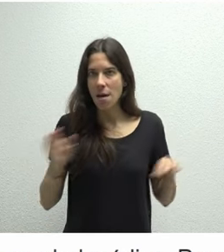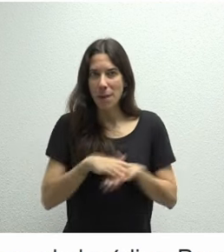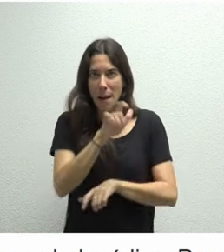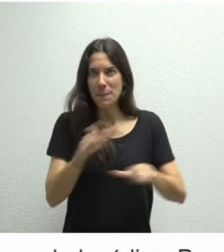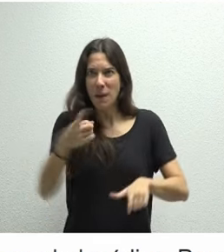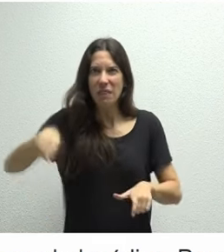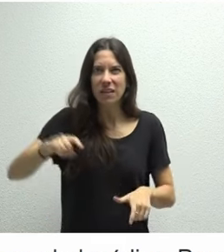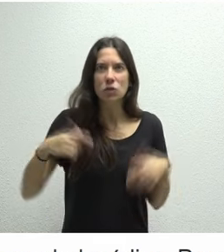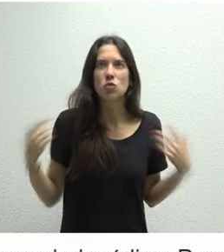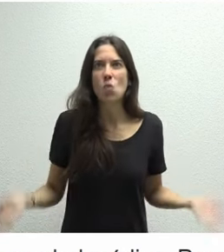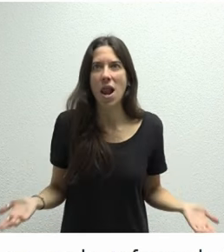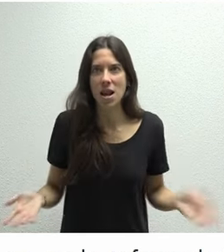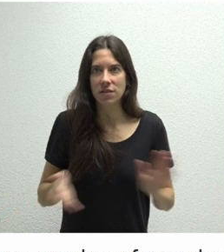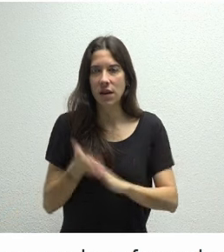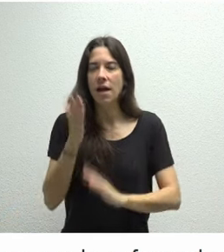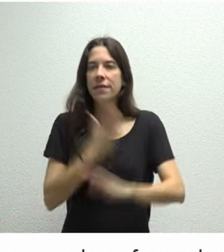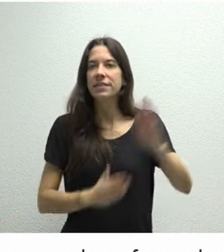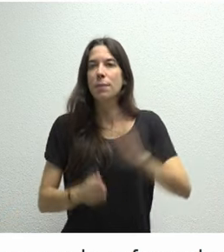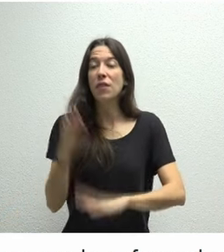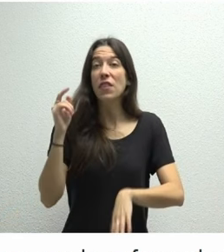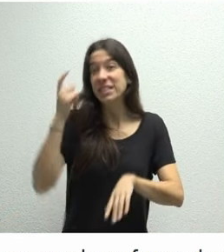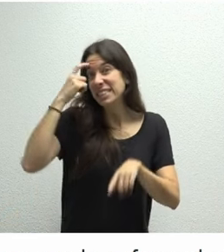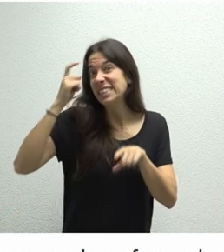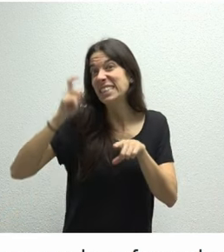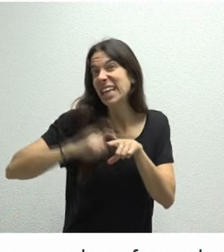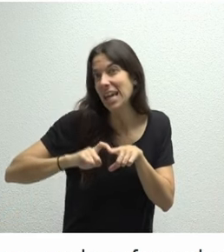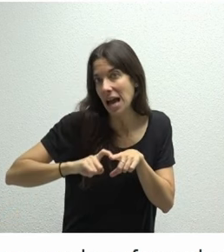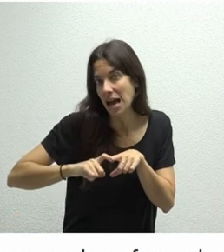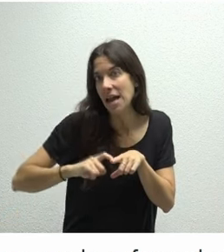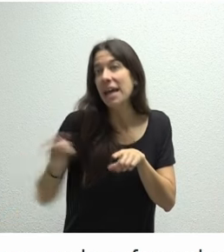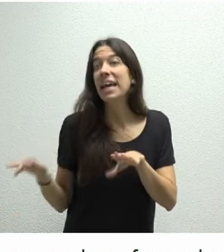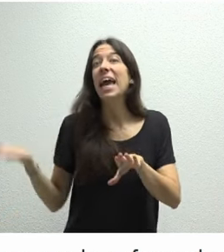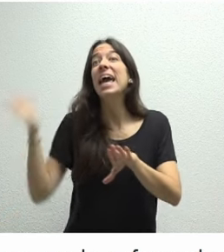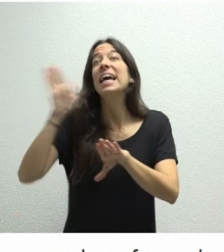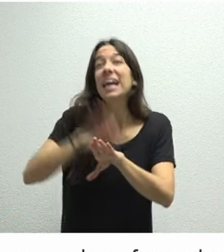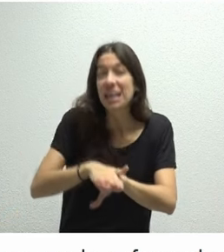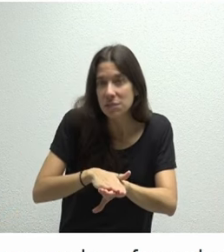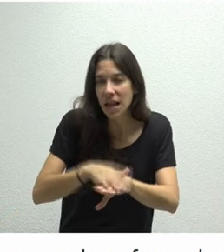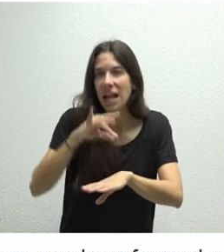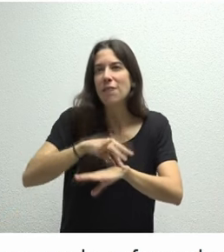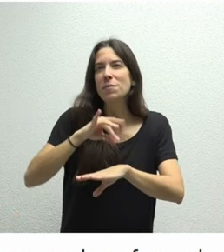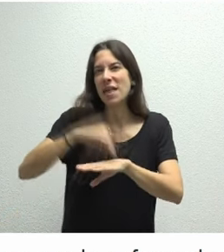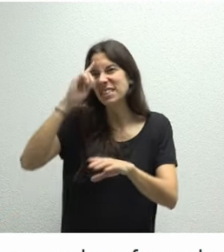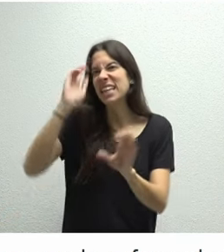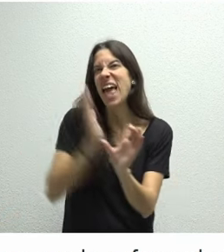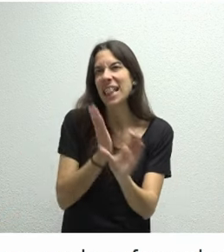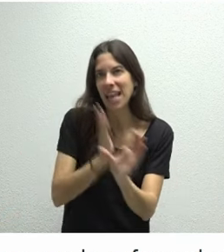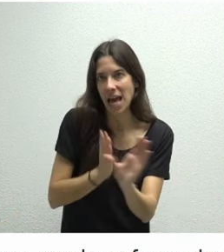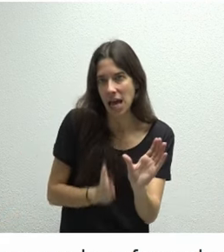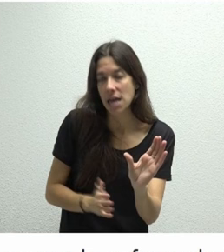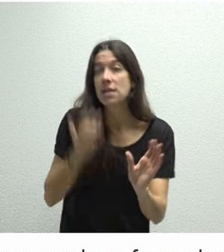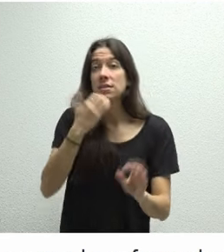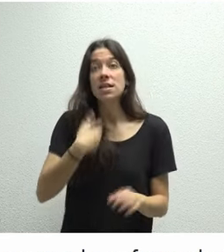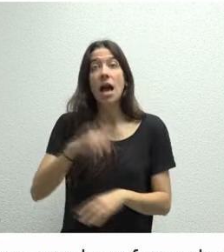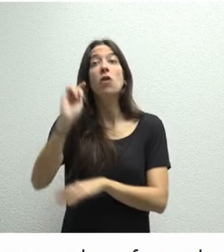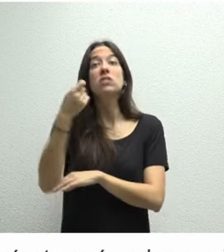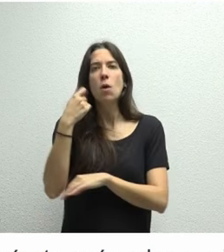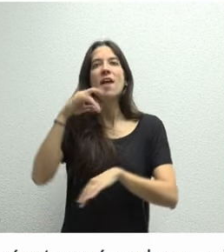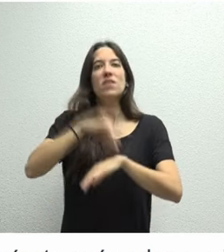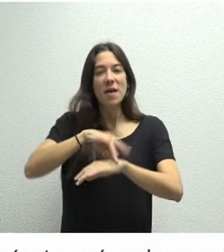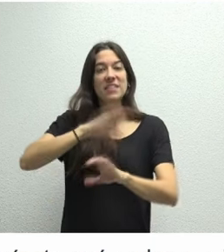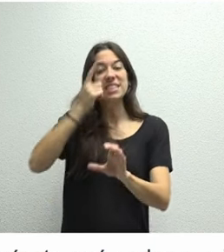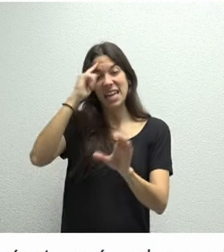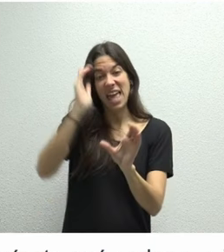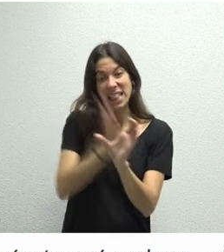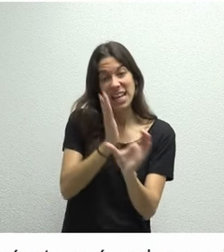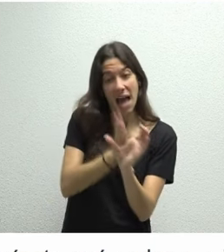no discapacidad psíquica que eclipsa la discapacidad psíquica O sea la enfermedad psiquiátrica cuando ya conseguimos diagnosticar la enfermedad psiquiátrica esta nos